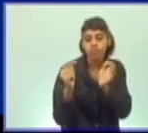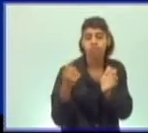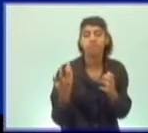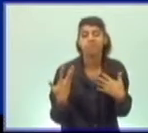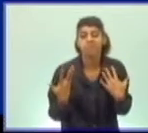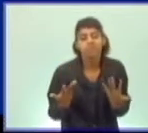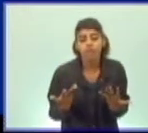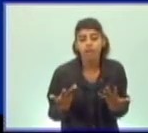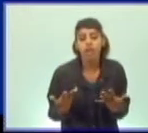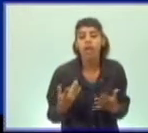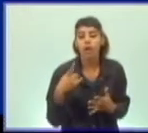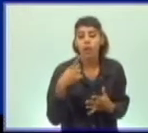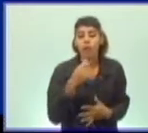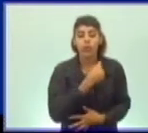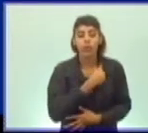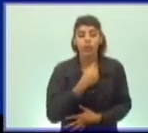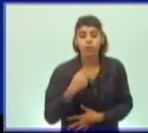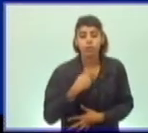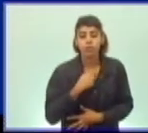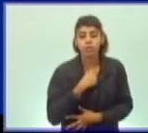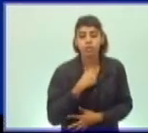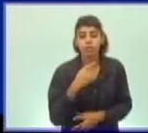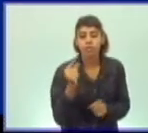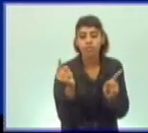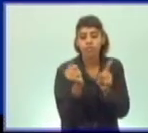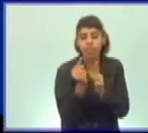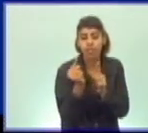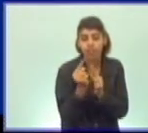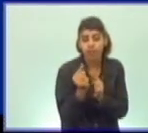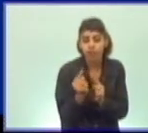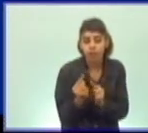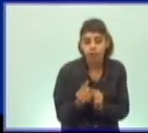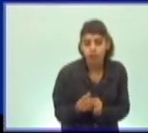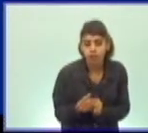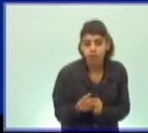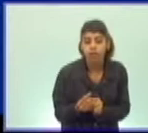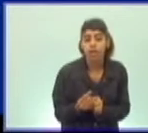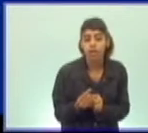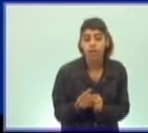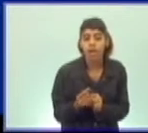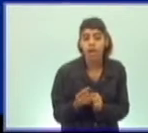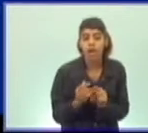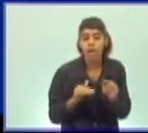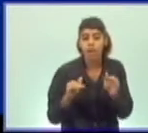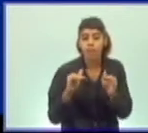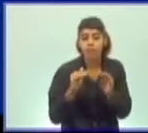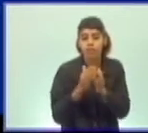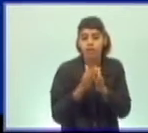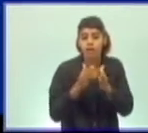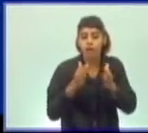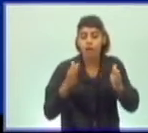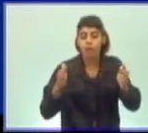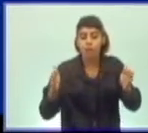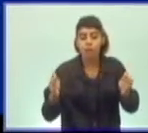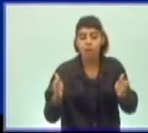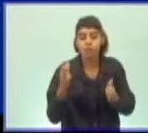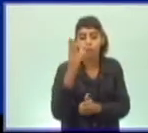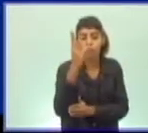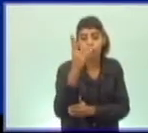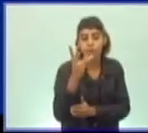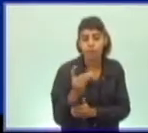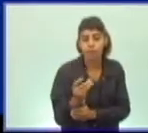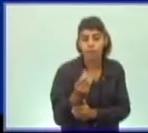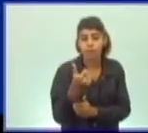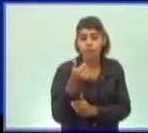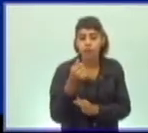electronegatividad es una propiedad que disminuye en la medida que aumenta el número atómico, es decir, cuando nos movemos